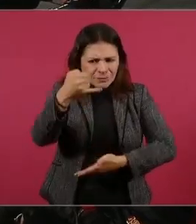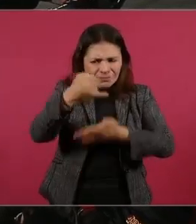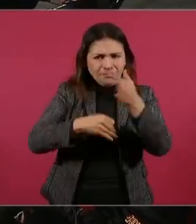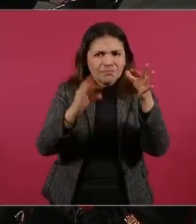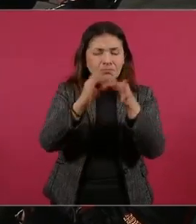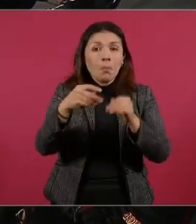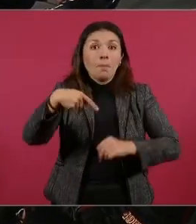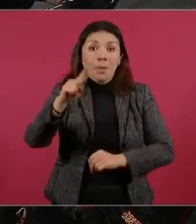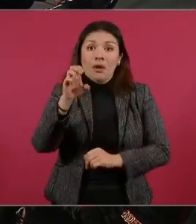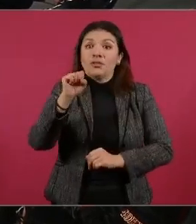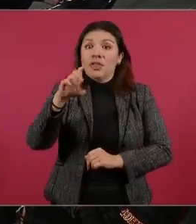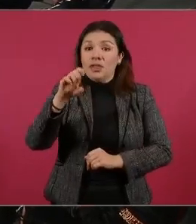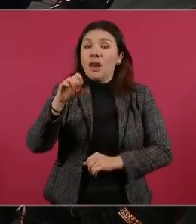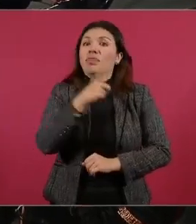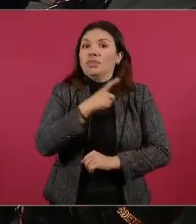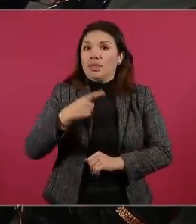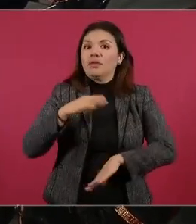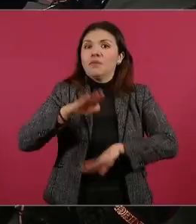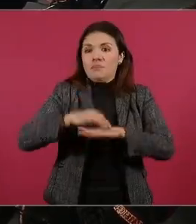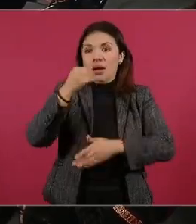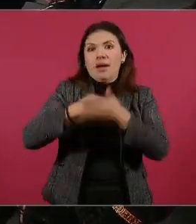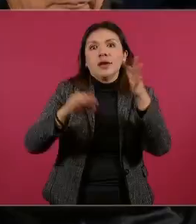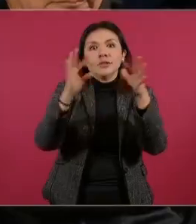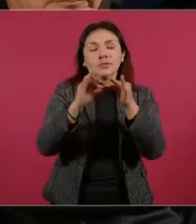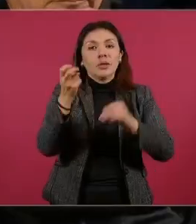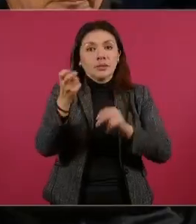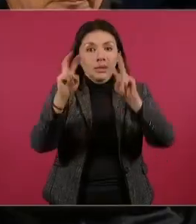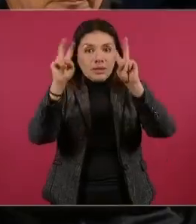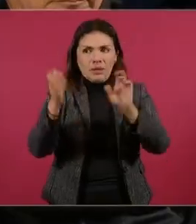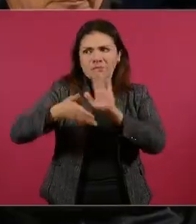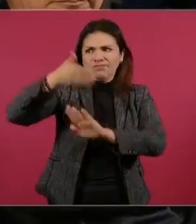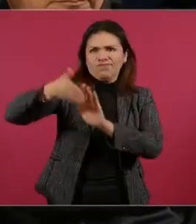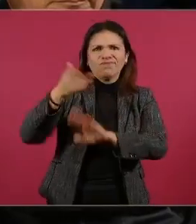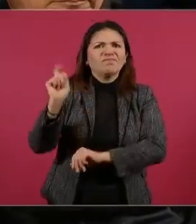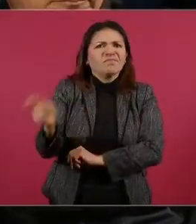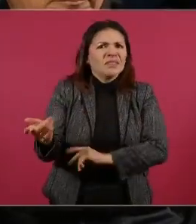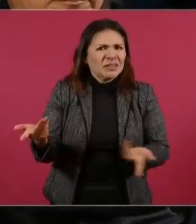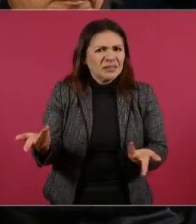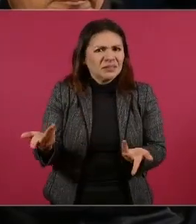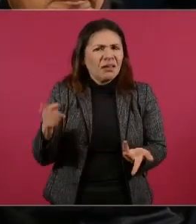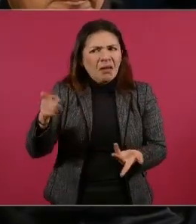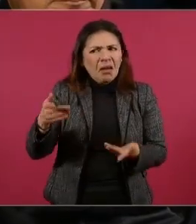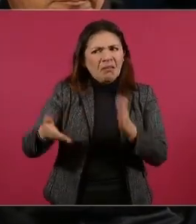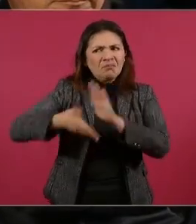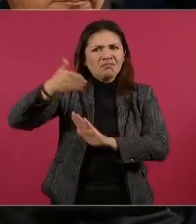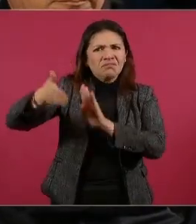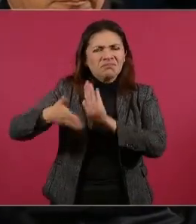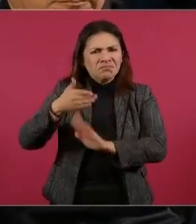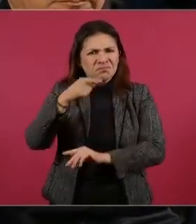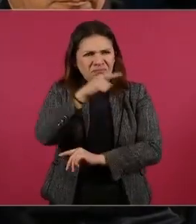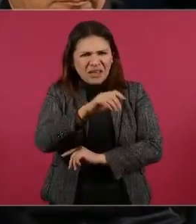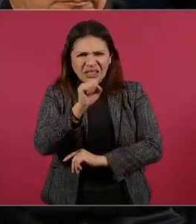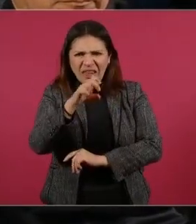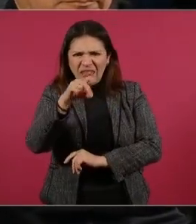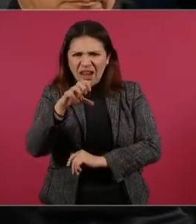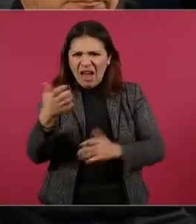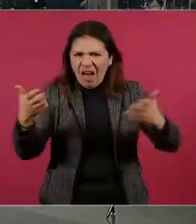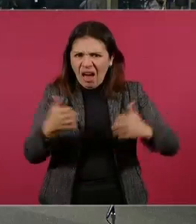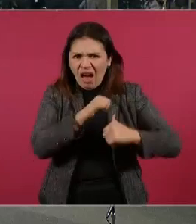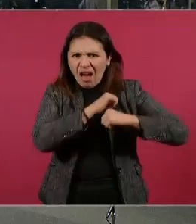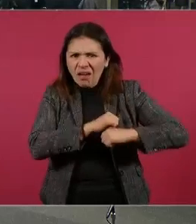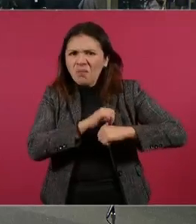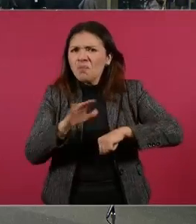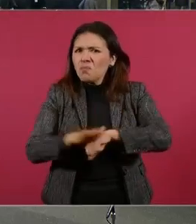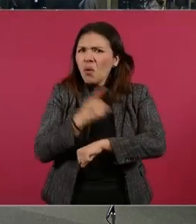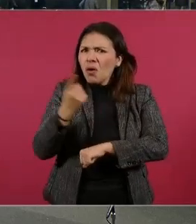pero la Sedena haría bien en explicar este asunto esa obra y por qué la está construyendo la Sedena si es una